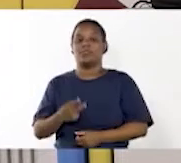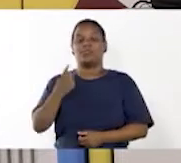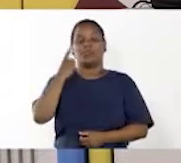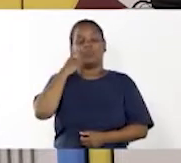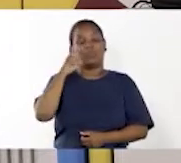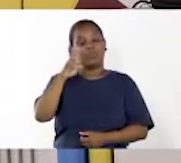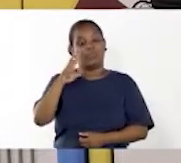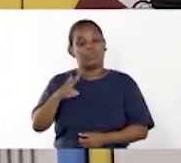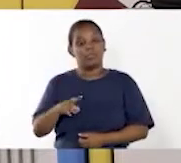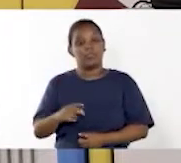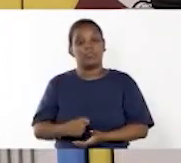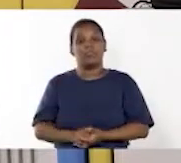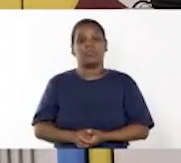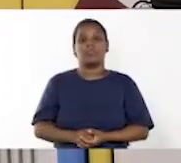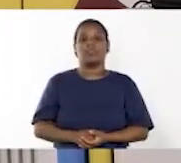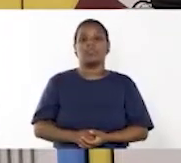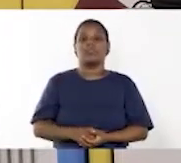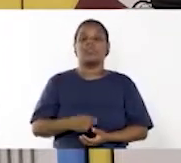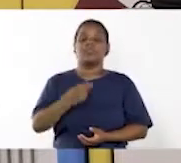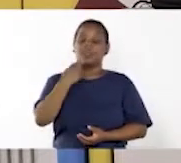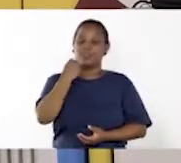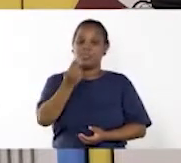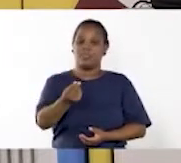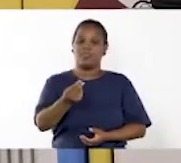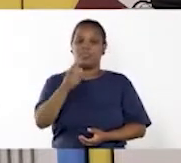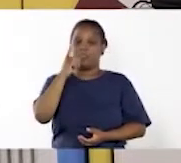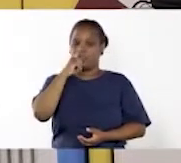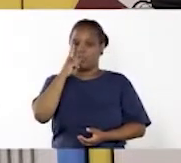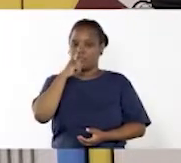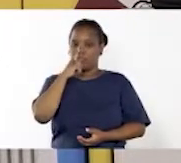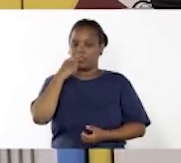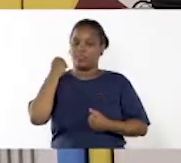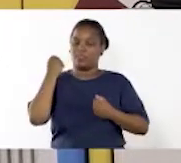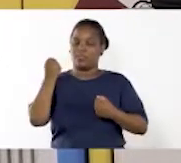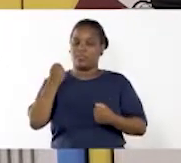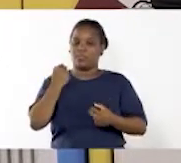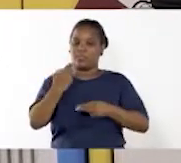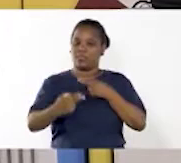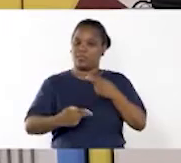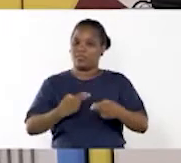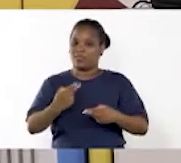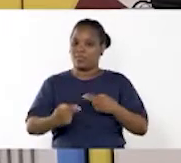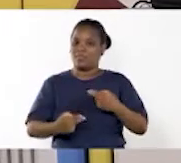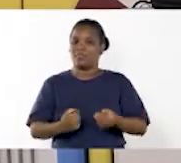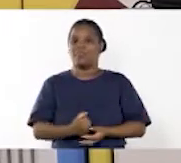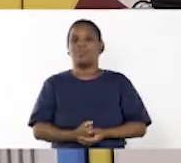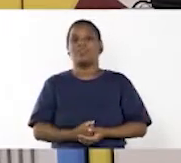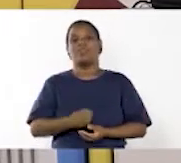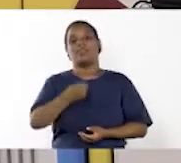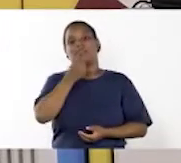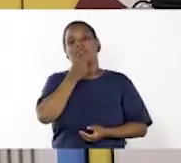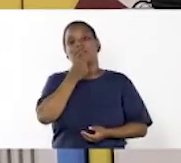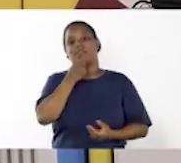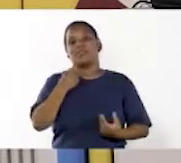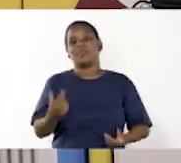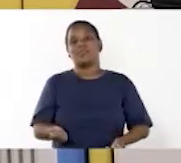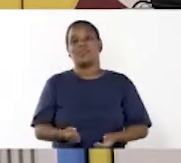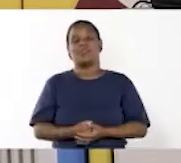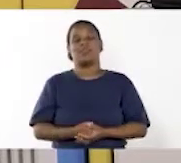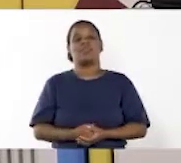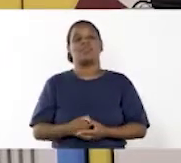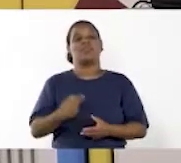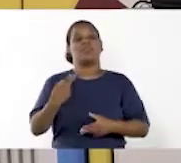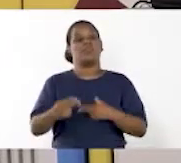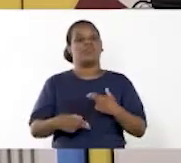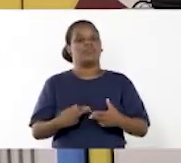valoradas y, por supuesto, le den un resultado del esfuerzo realizado y de lo que pudieron